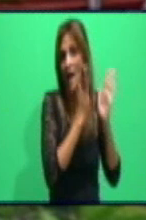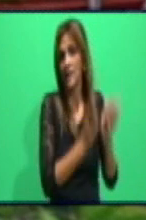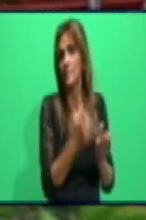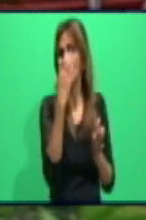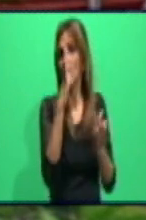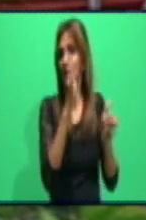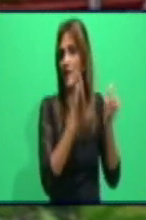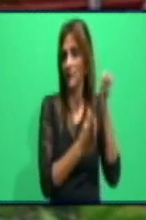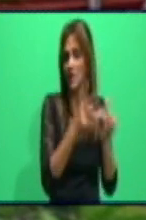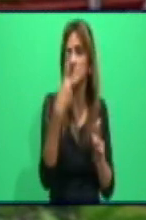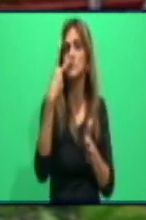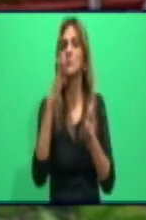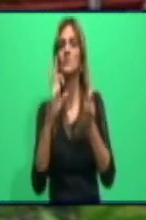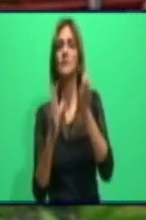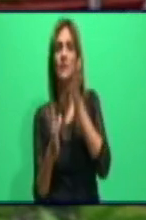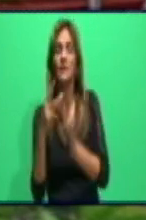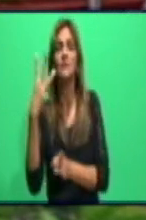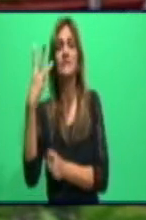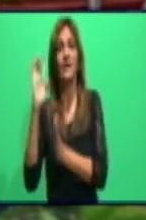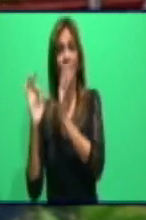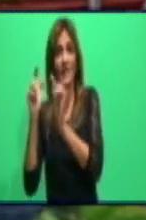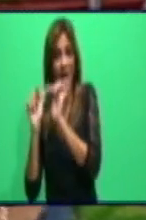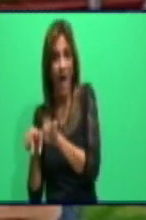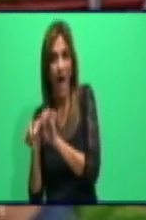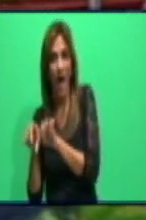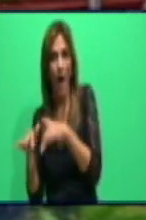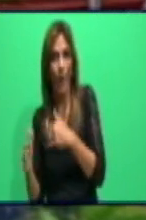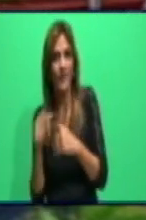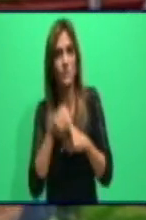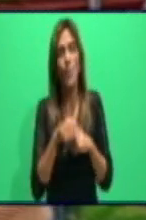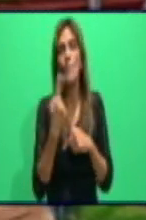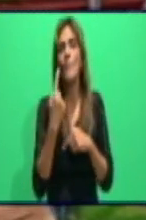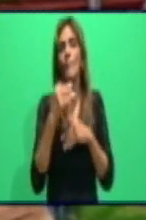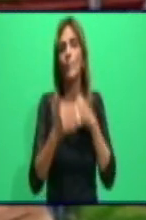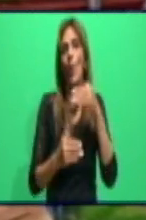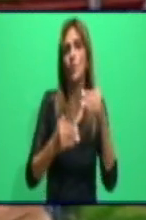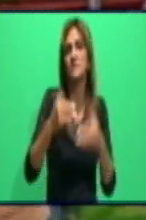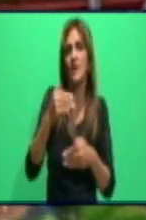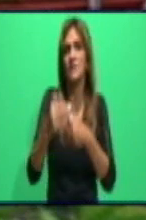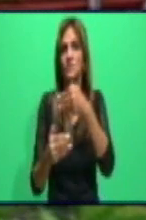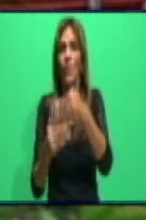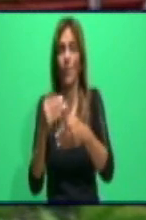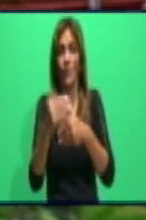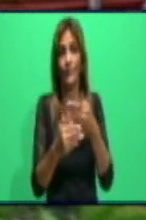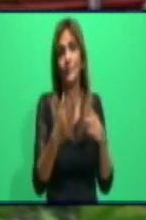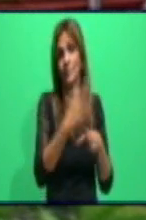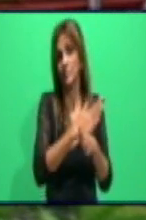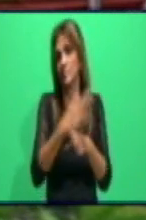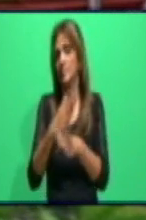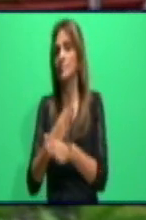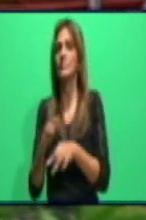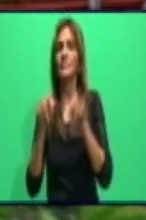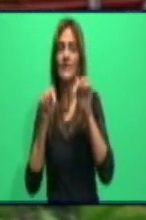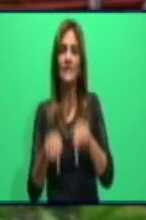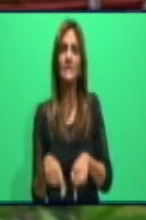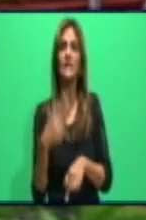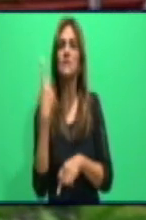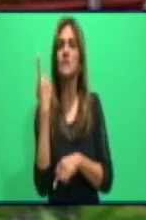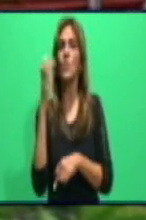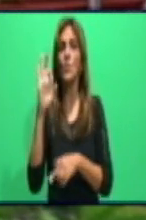que se han ido ofreciendo por diferentes procesos y fases y esta es una fase